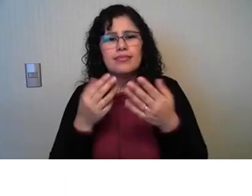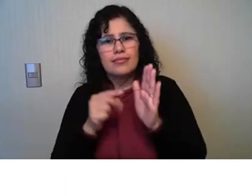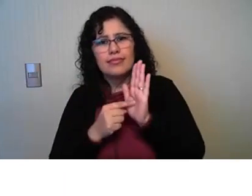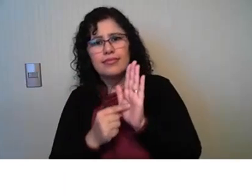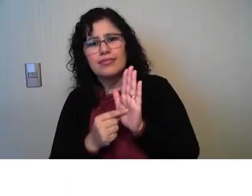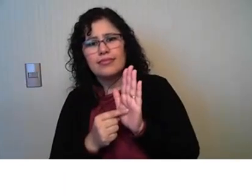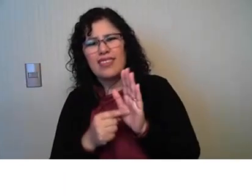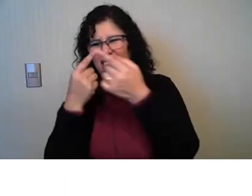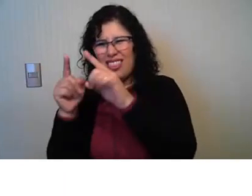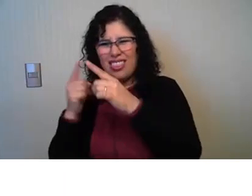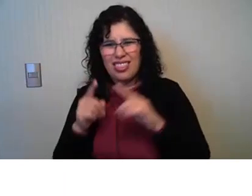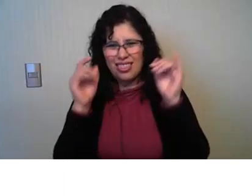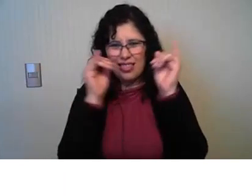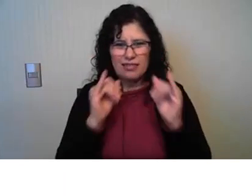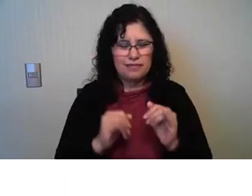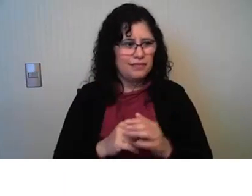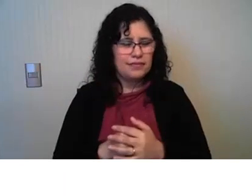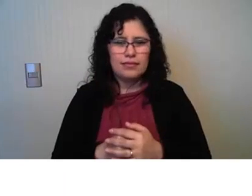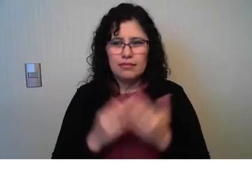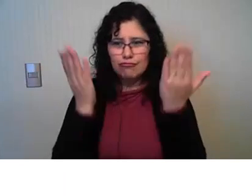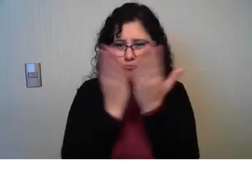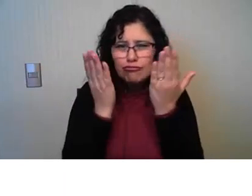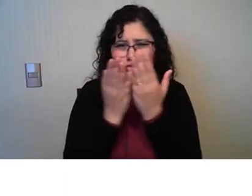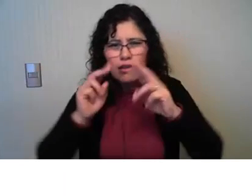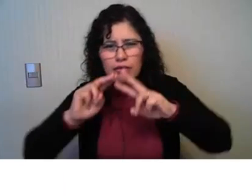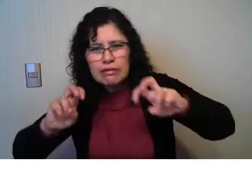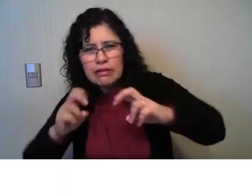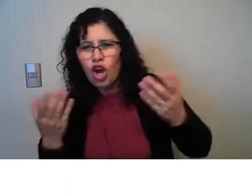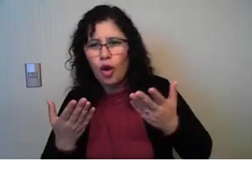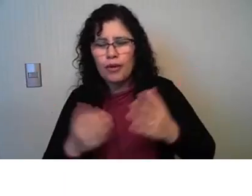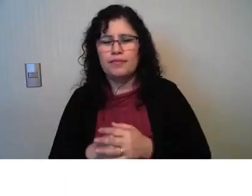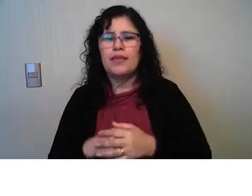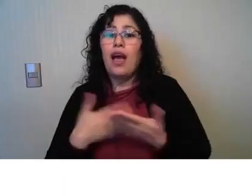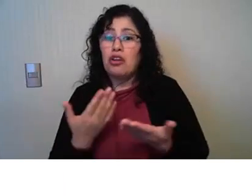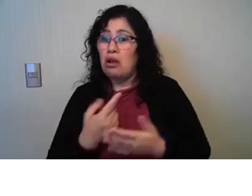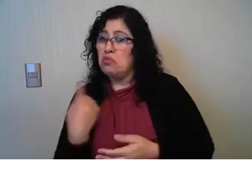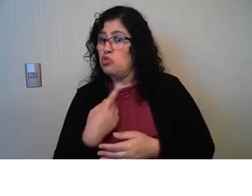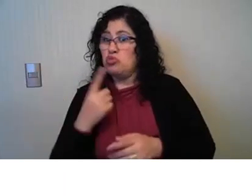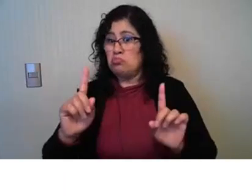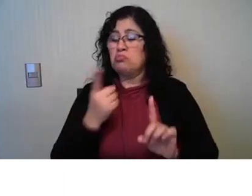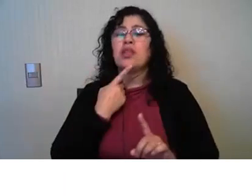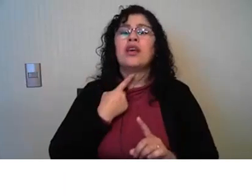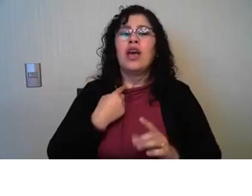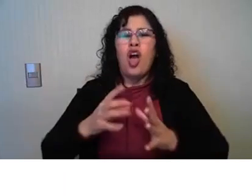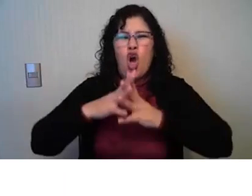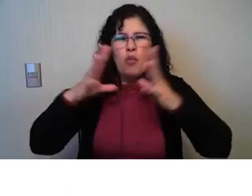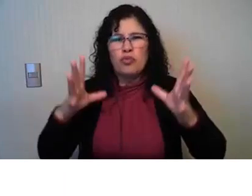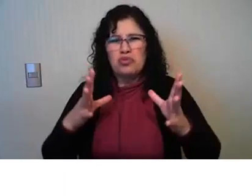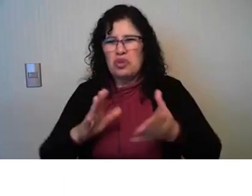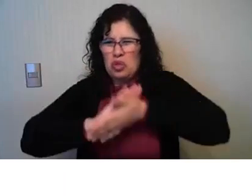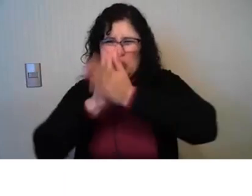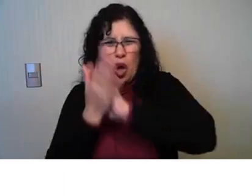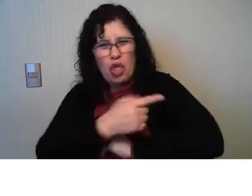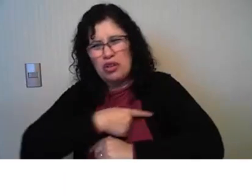distintas formas de estudiarlo. No nos interesa tanto a nosotros que se aprendan todos estos